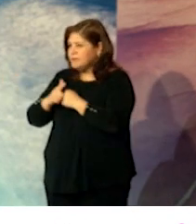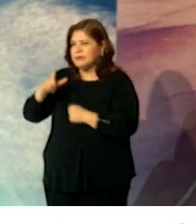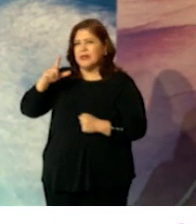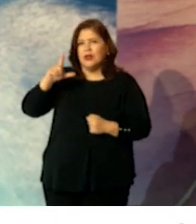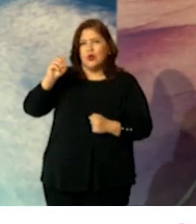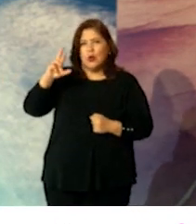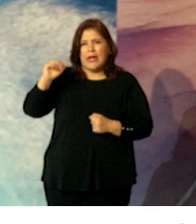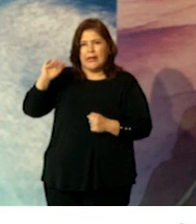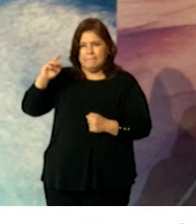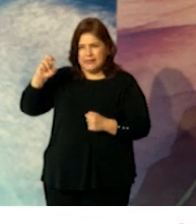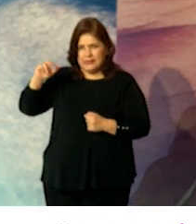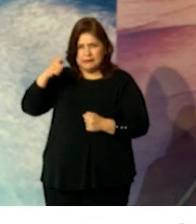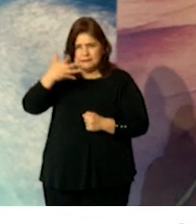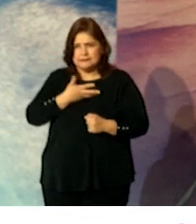Cabrera,